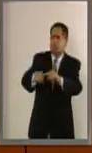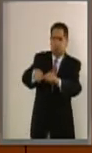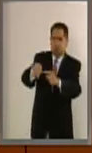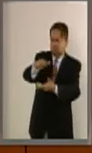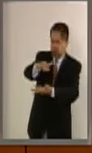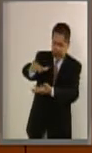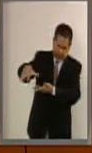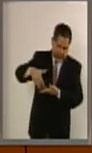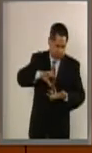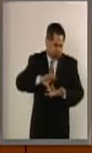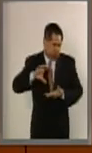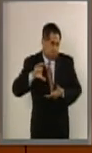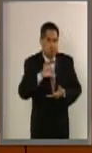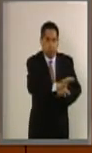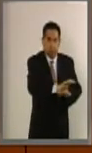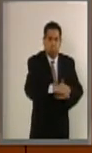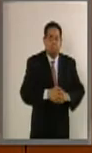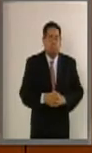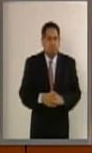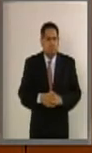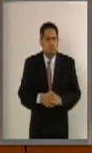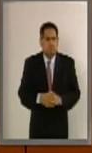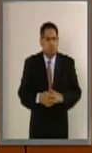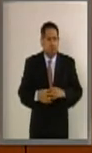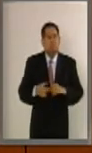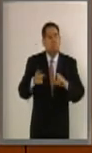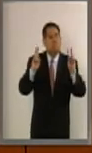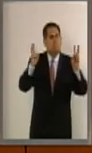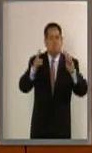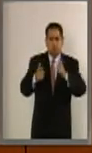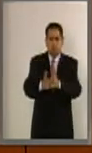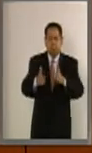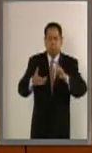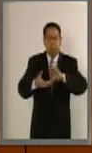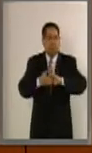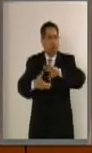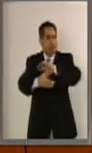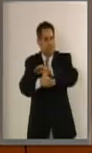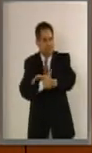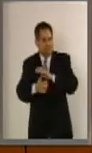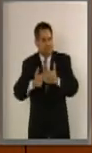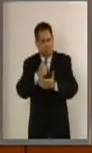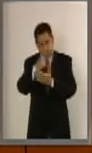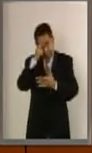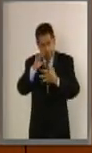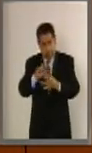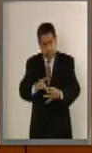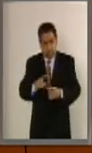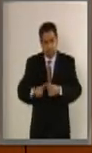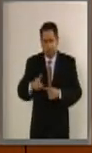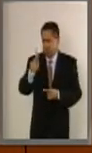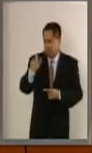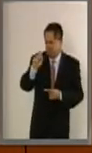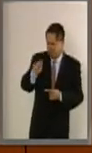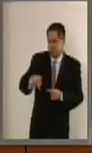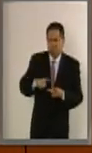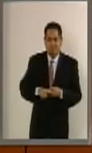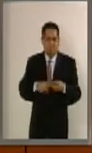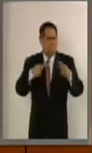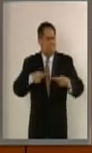políticos. El Frente Ciudadano por México, los panistas y miles de